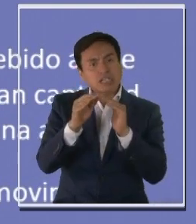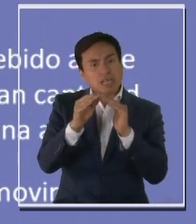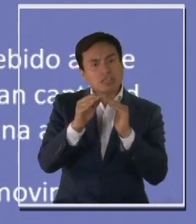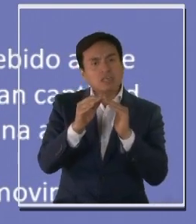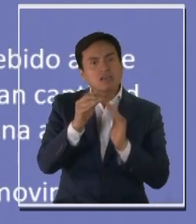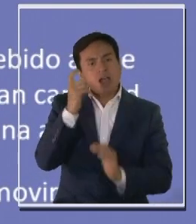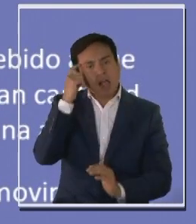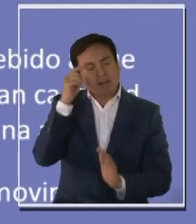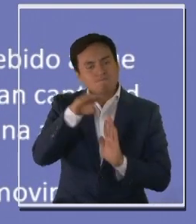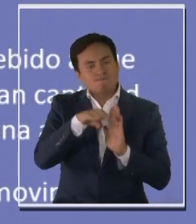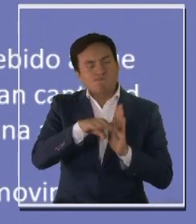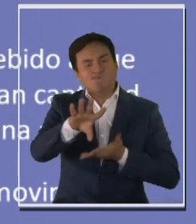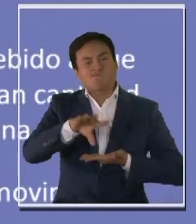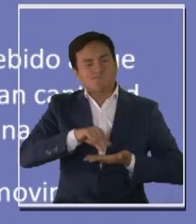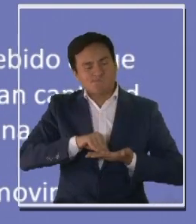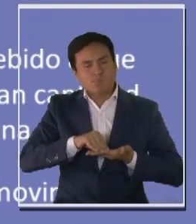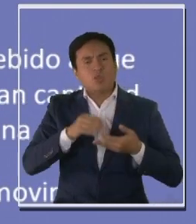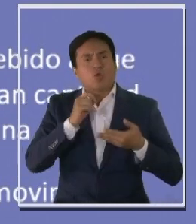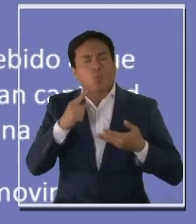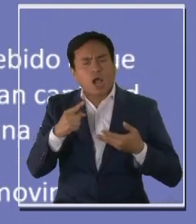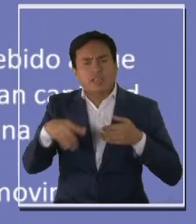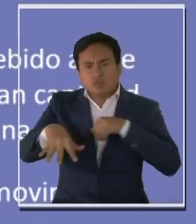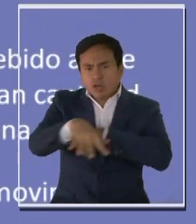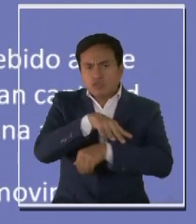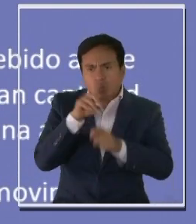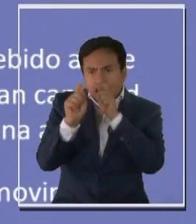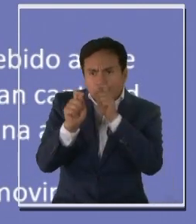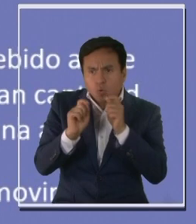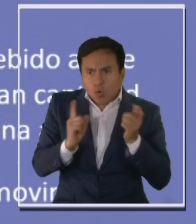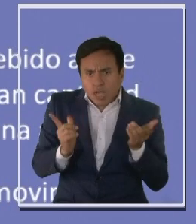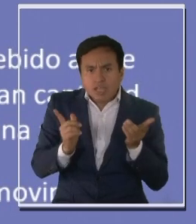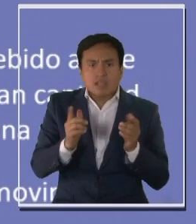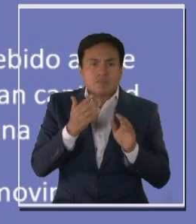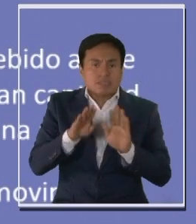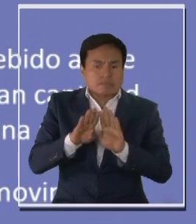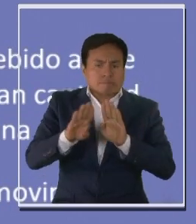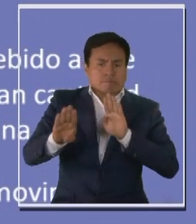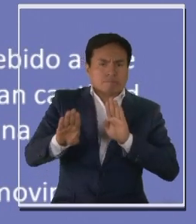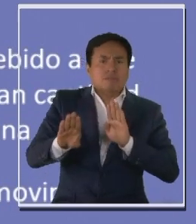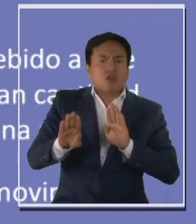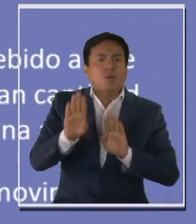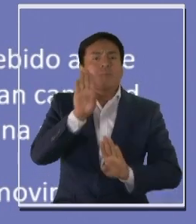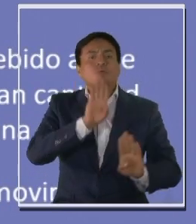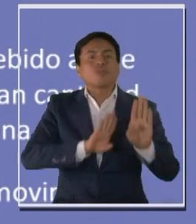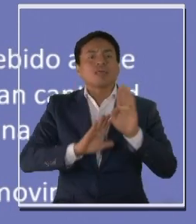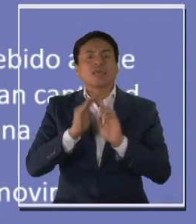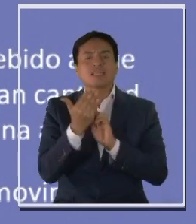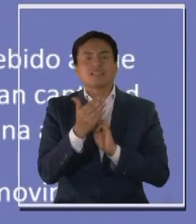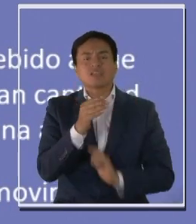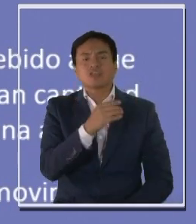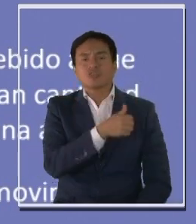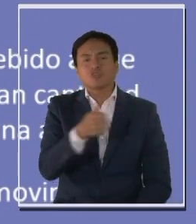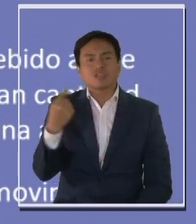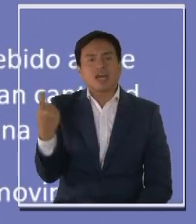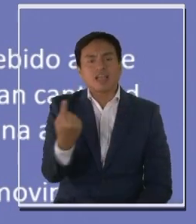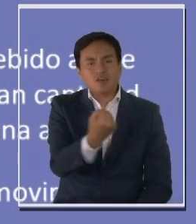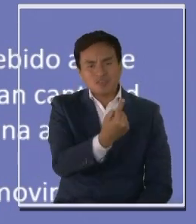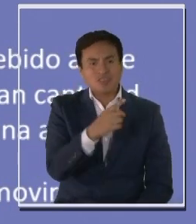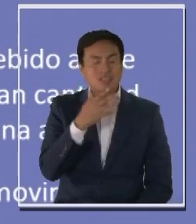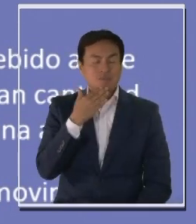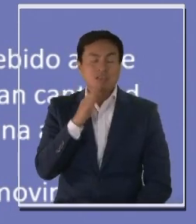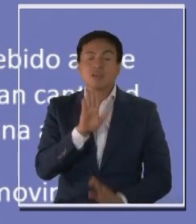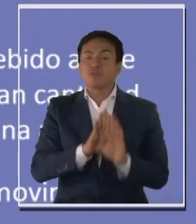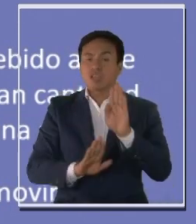tomar estas medidas determinar Cuáles son las situaciones de riesgo y tomar las medidas de prevención para protegerse todos y cada uno y también para